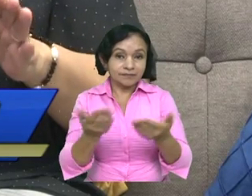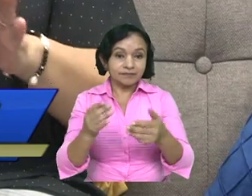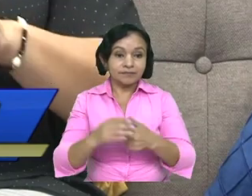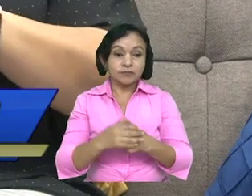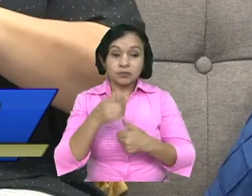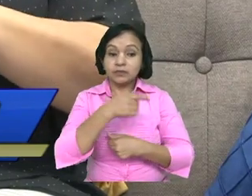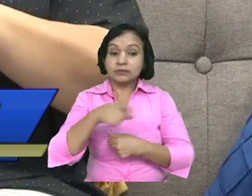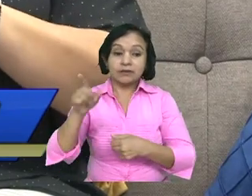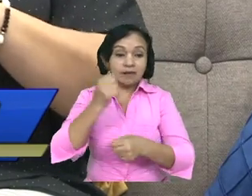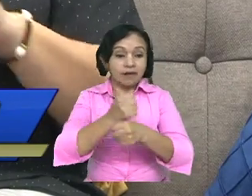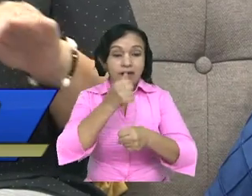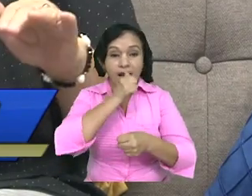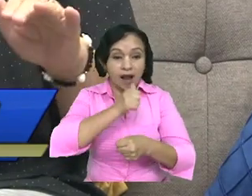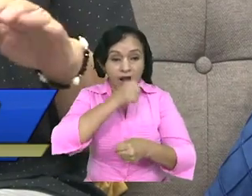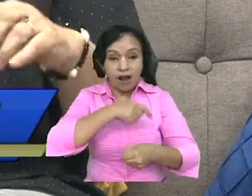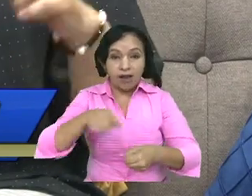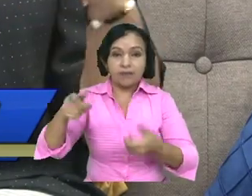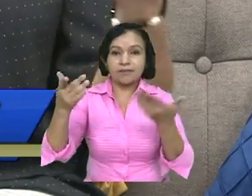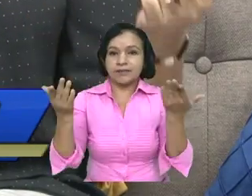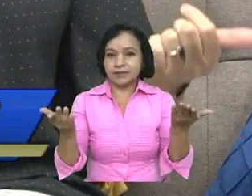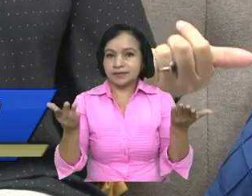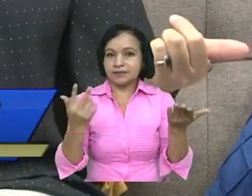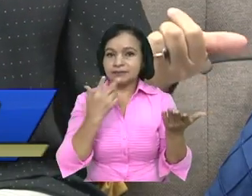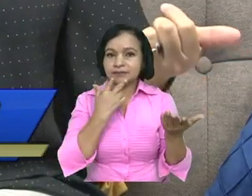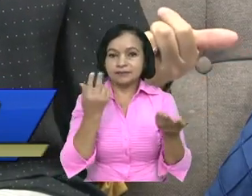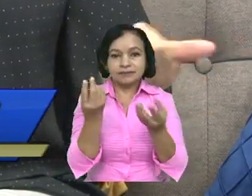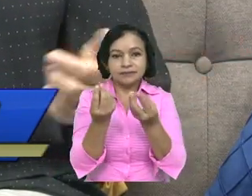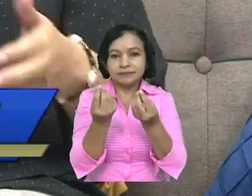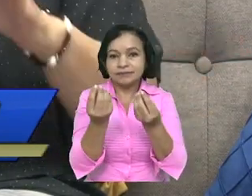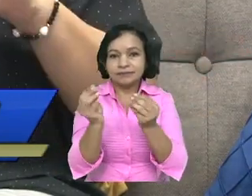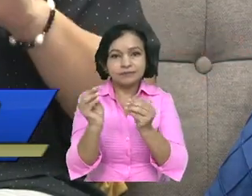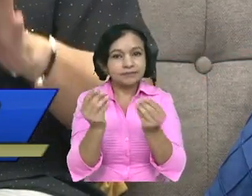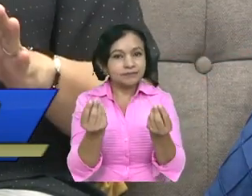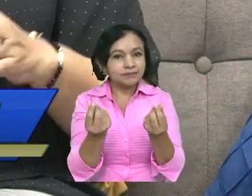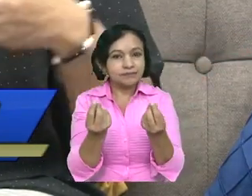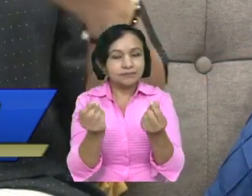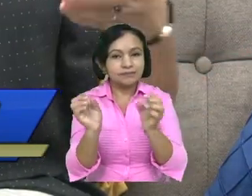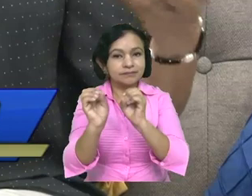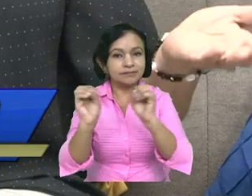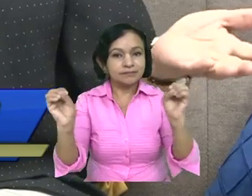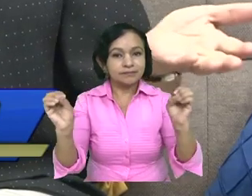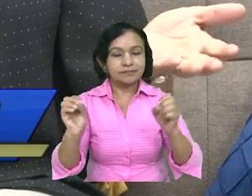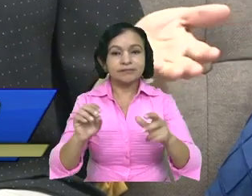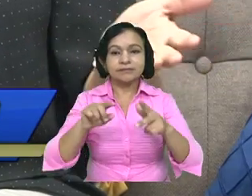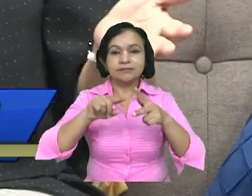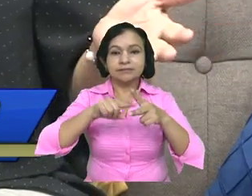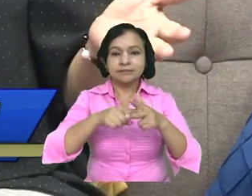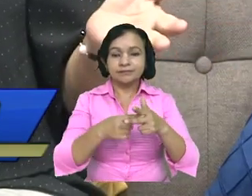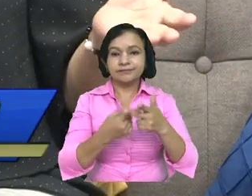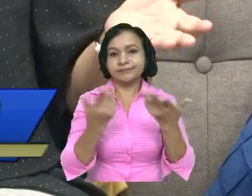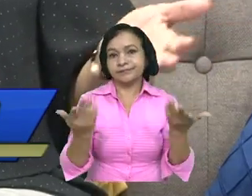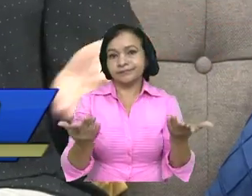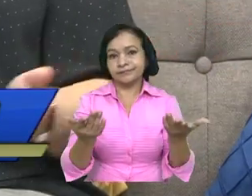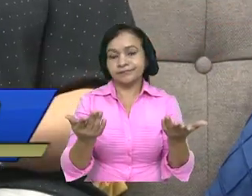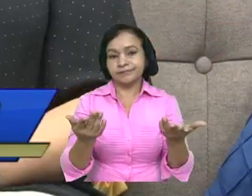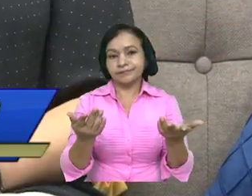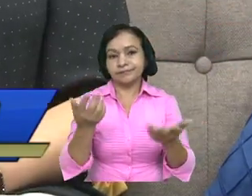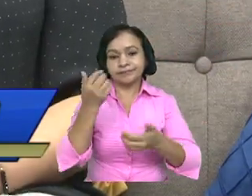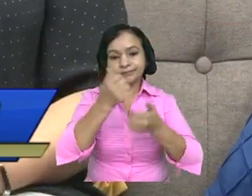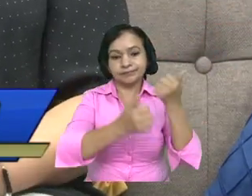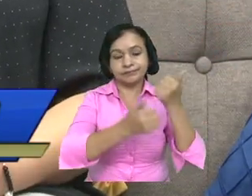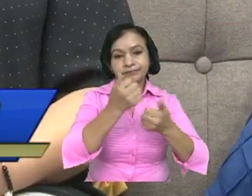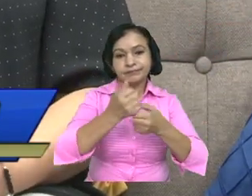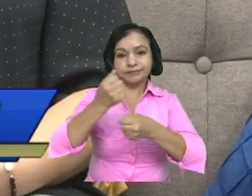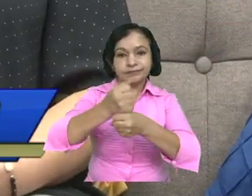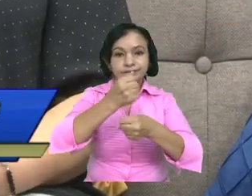labor doméstica que nada tiene que ver con lo económico, ¿verdad? Y desde ahí empezamos con la desvalorización del